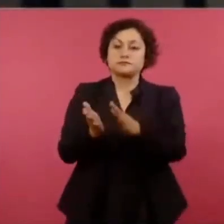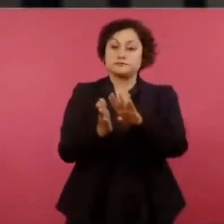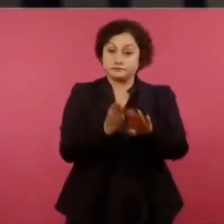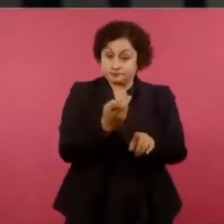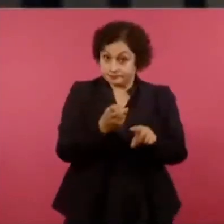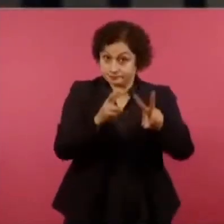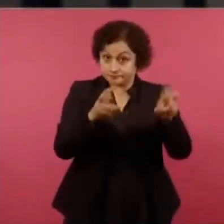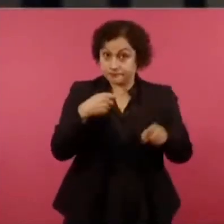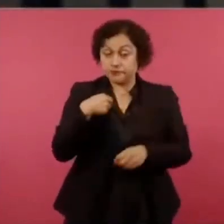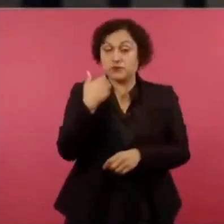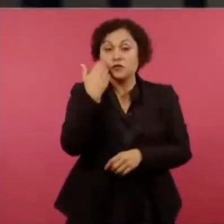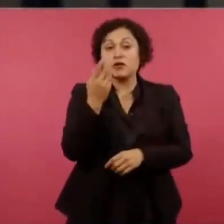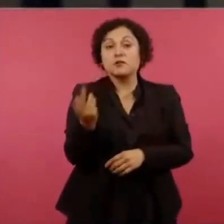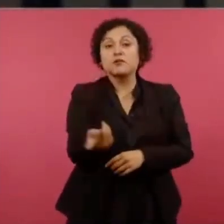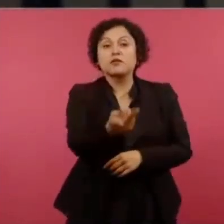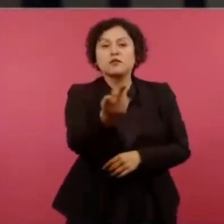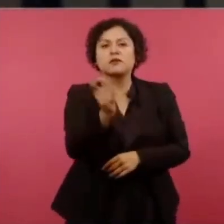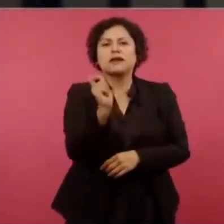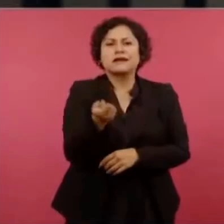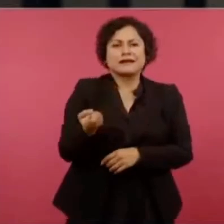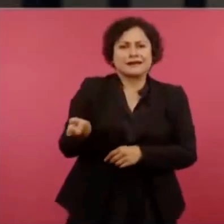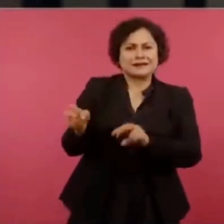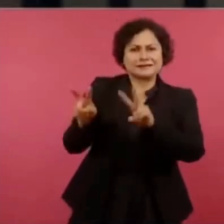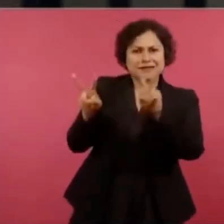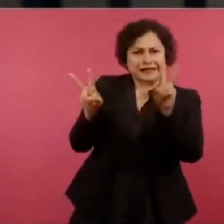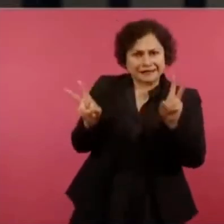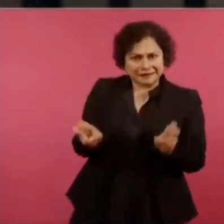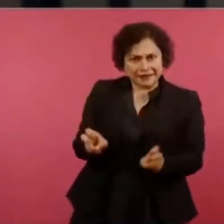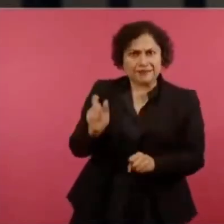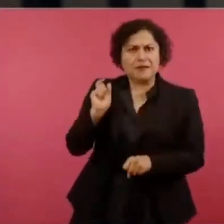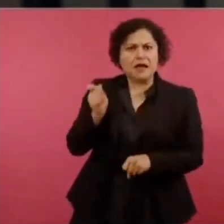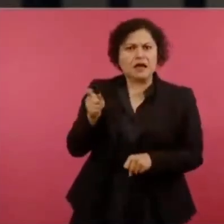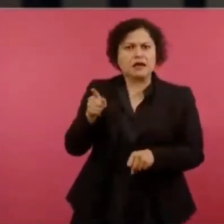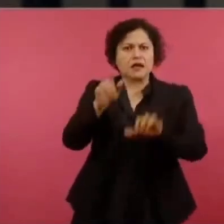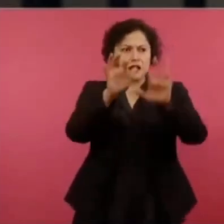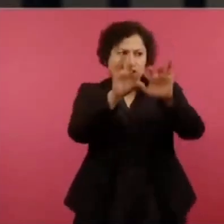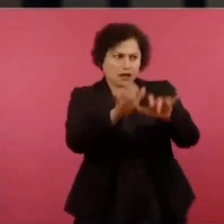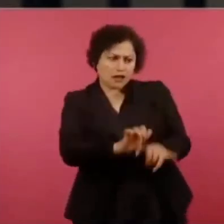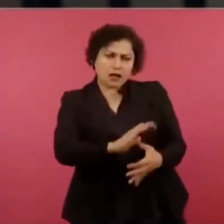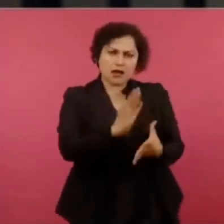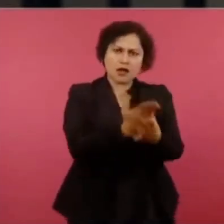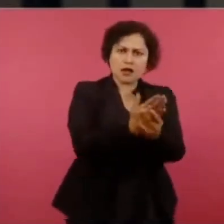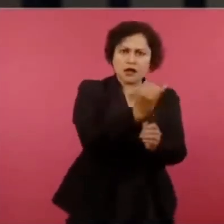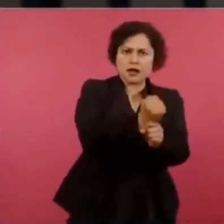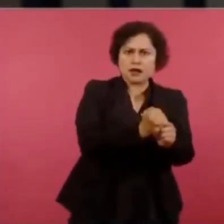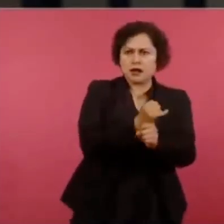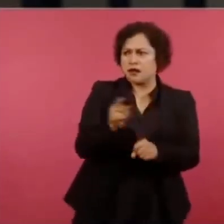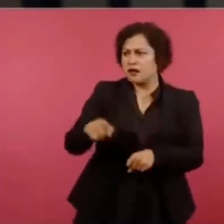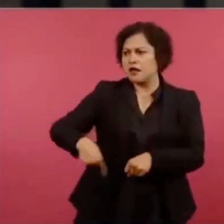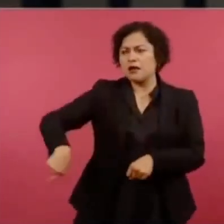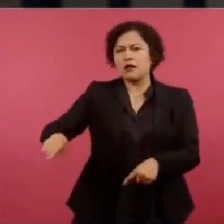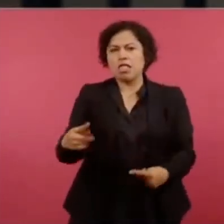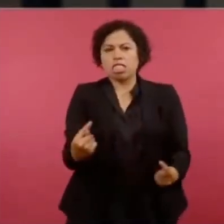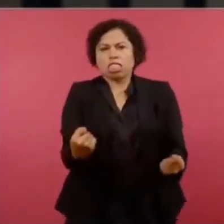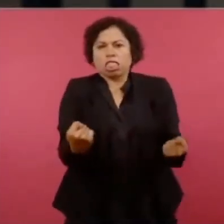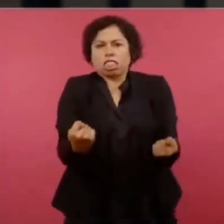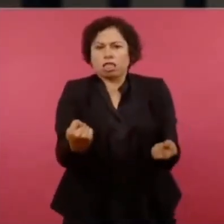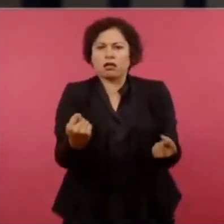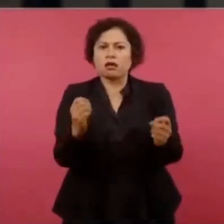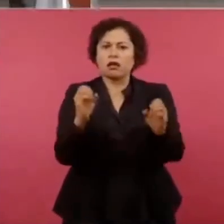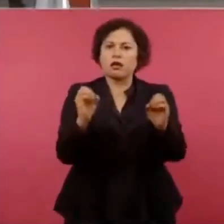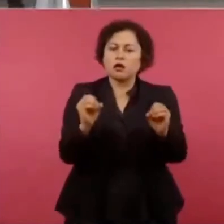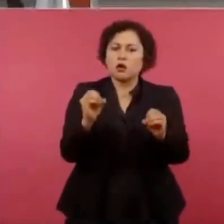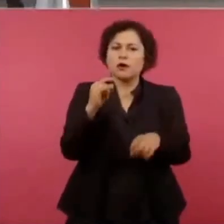si solamente es un tema de cinismo, un cinismo profundo, o de hipocresía, porque más bien